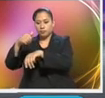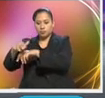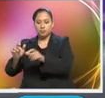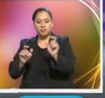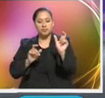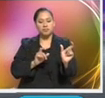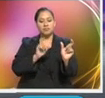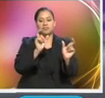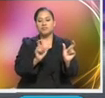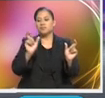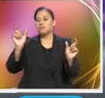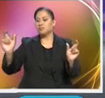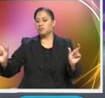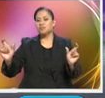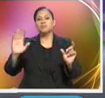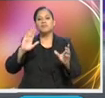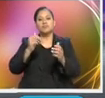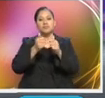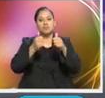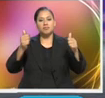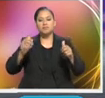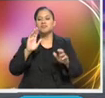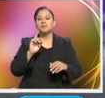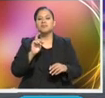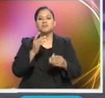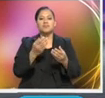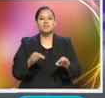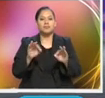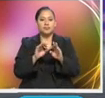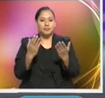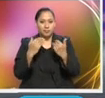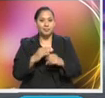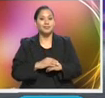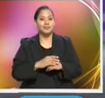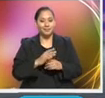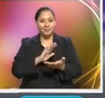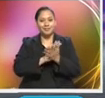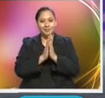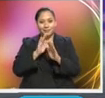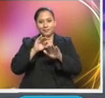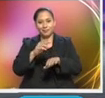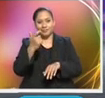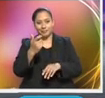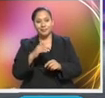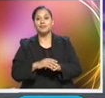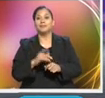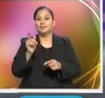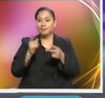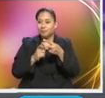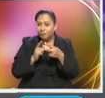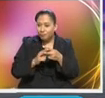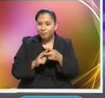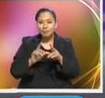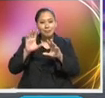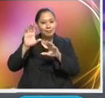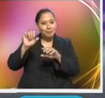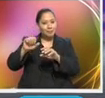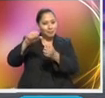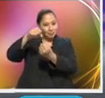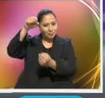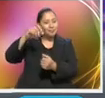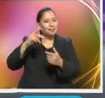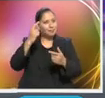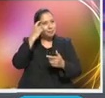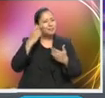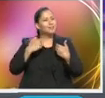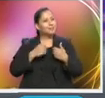no tuvieran ningún significado en total. No, bueno, nos acabas de dar toda una serie de datos con los que podemos